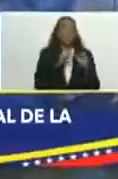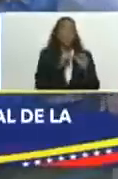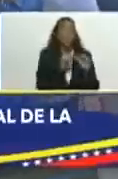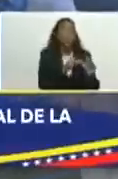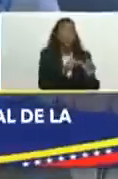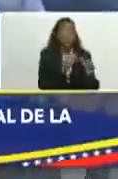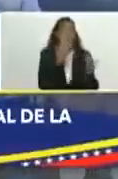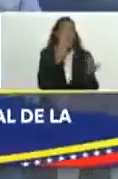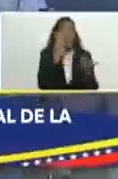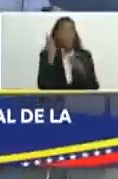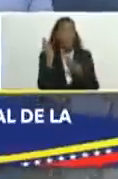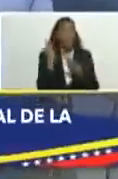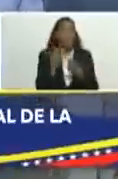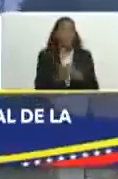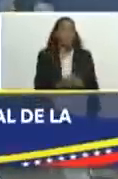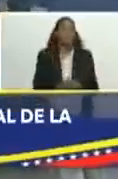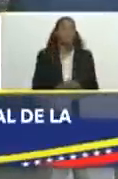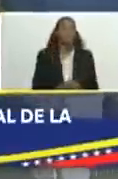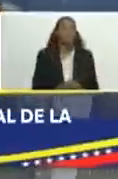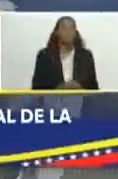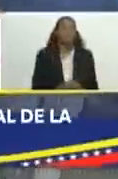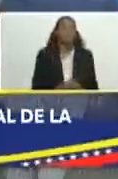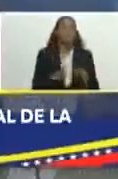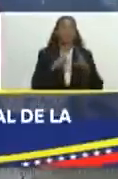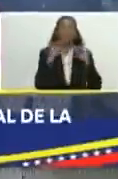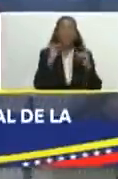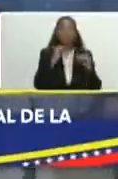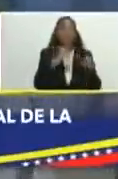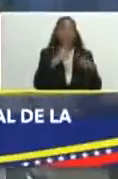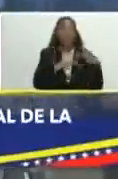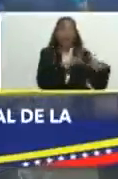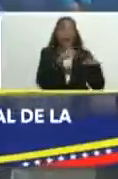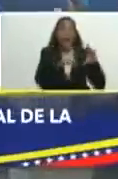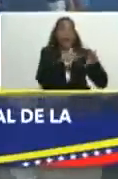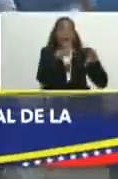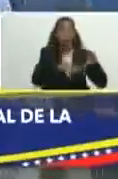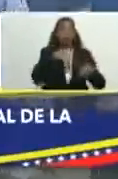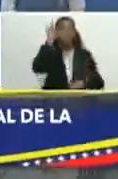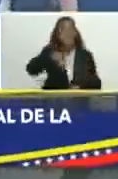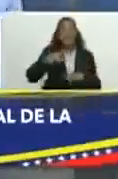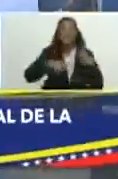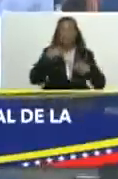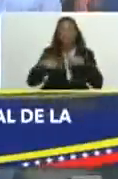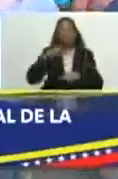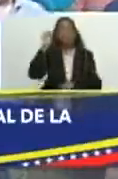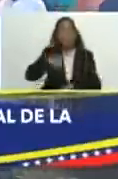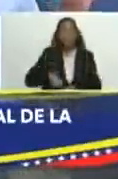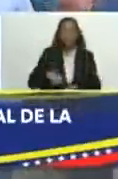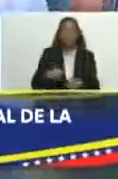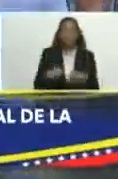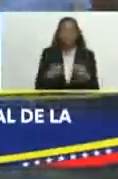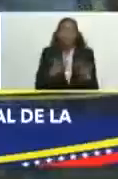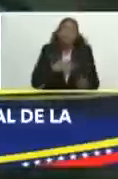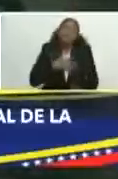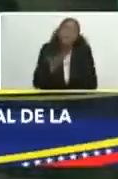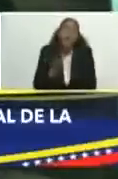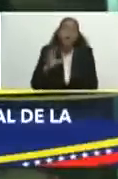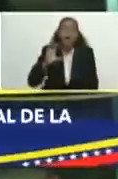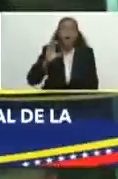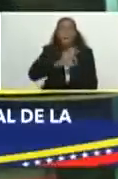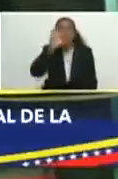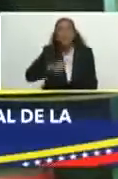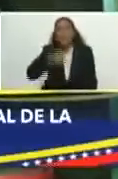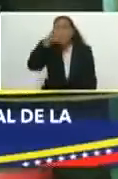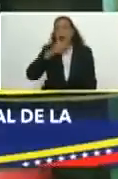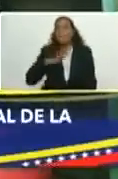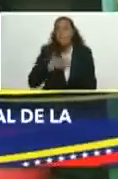ver, presidente. Toda la cantidad de caucho sí estamos produciendo. No estamos produciendo como queremos, pero sí